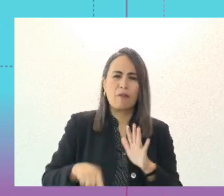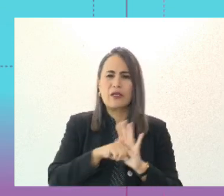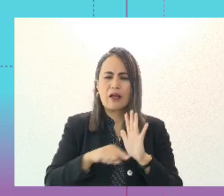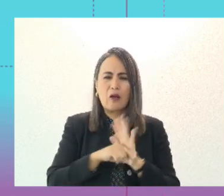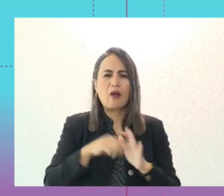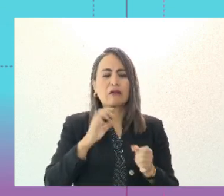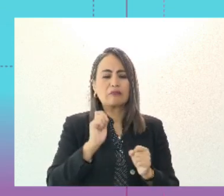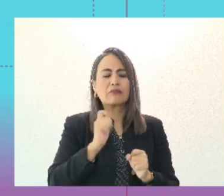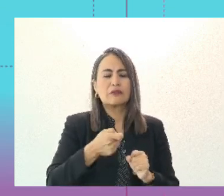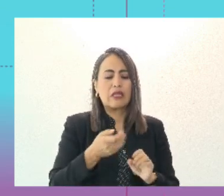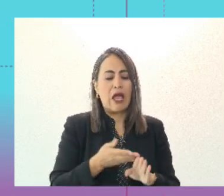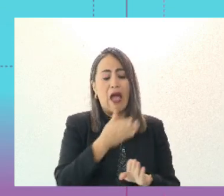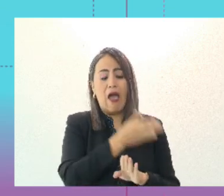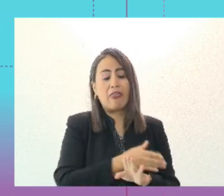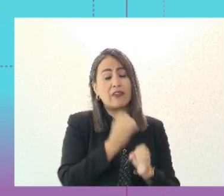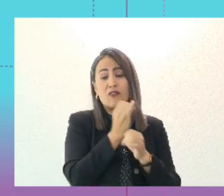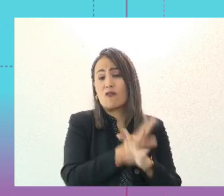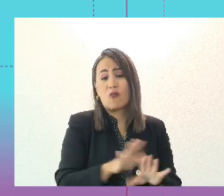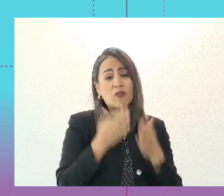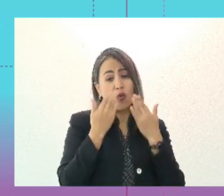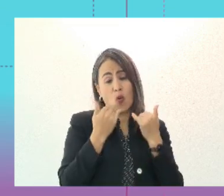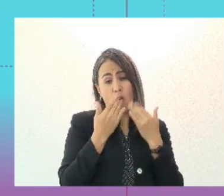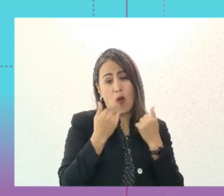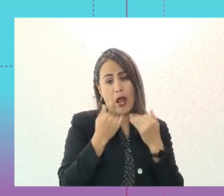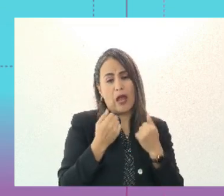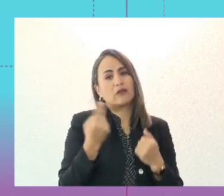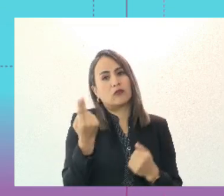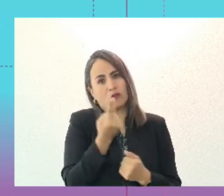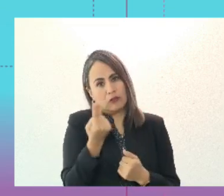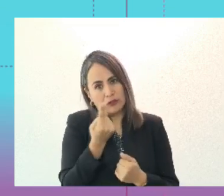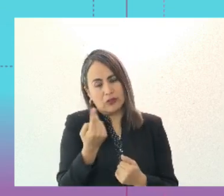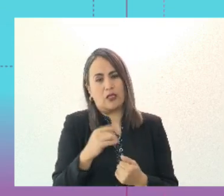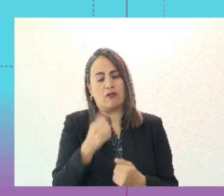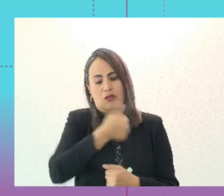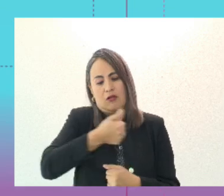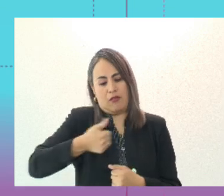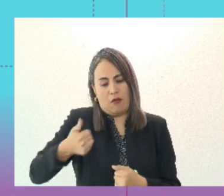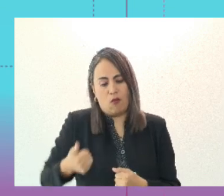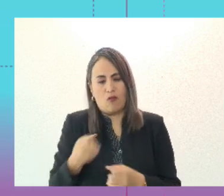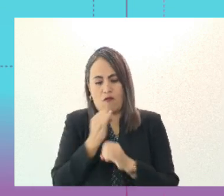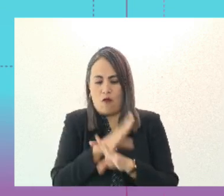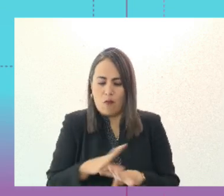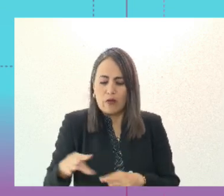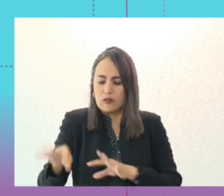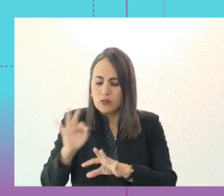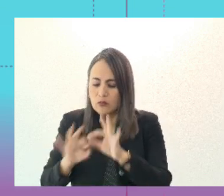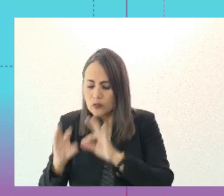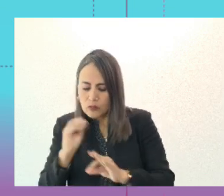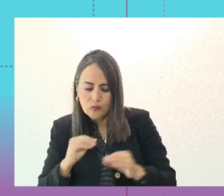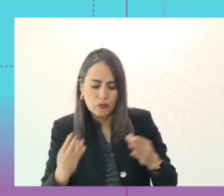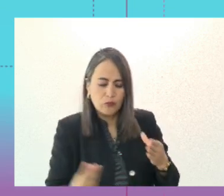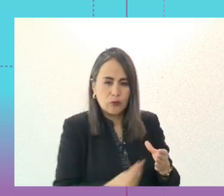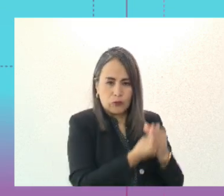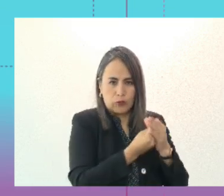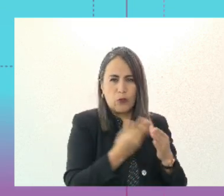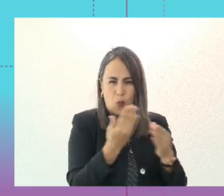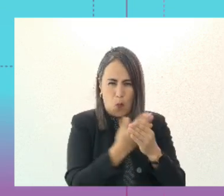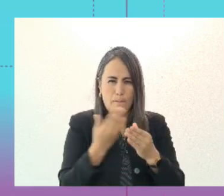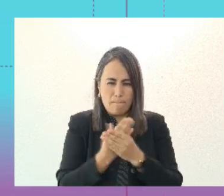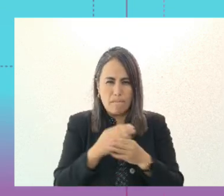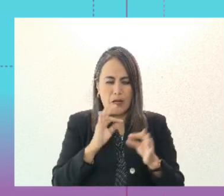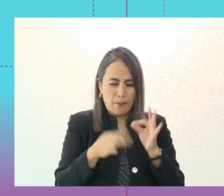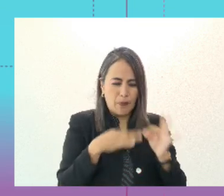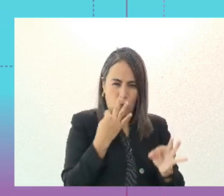combatir con generar y documentar lo que tenemos que hacer. O sea, solo se puede combatir con cumplir con nuestro deber y con cumplir con lo que